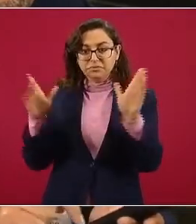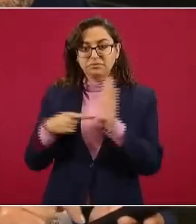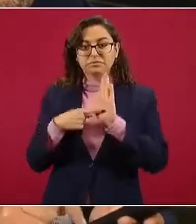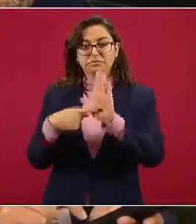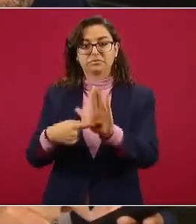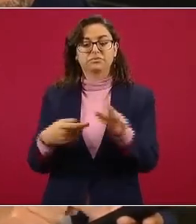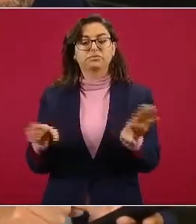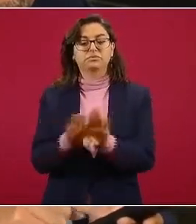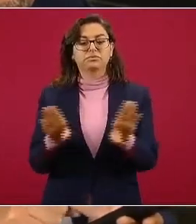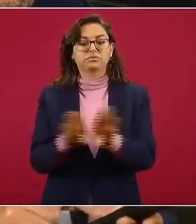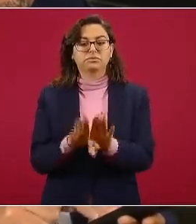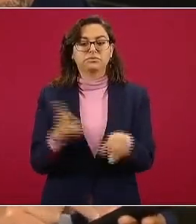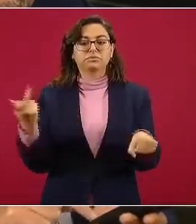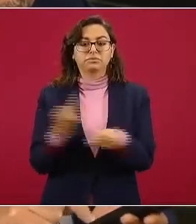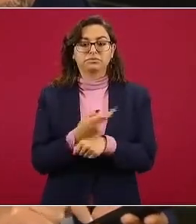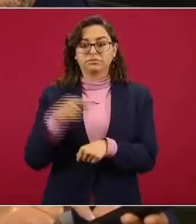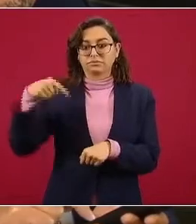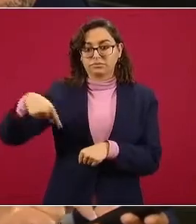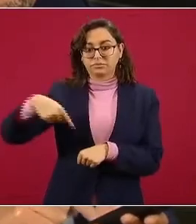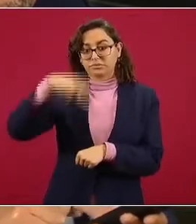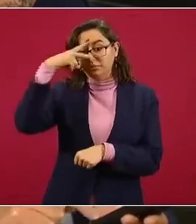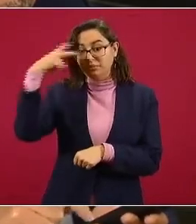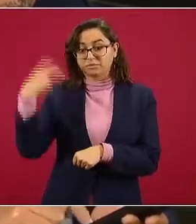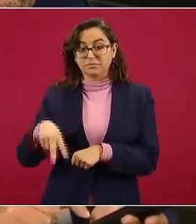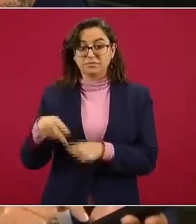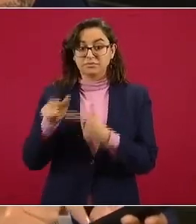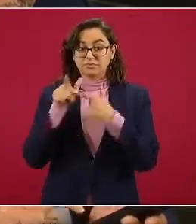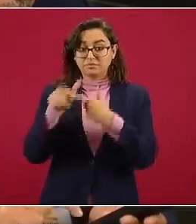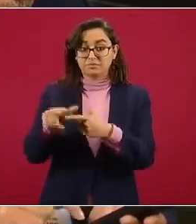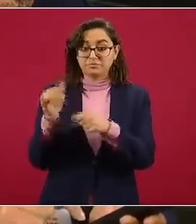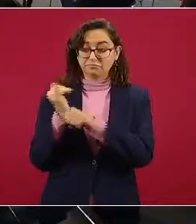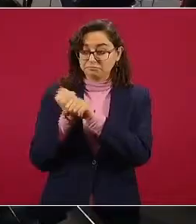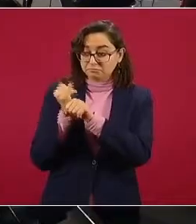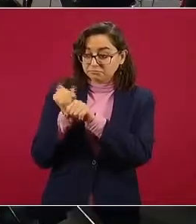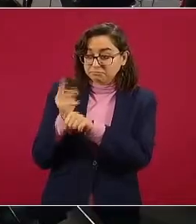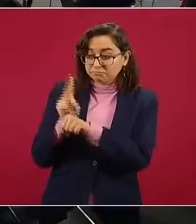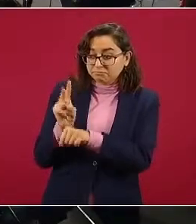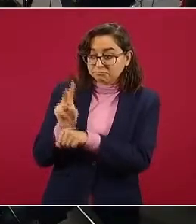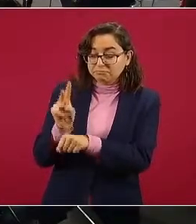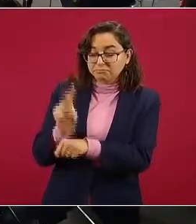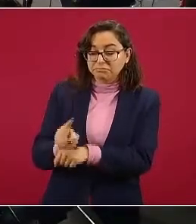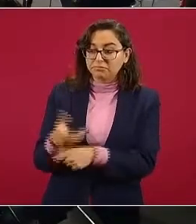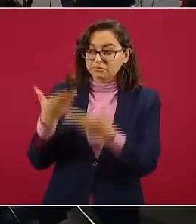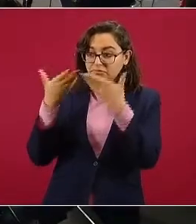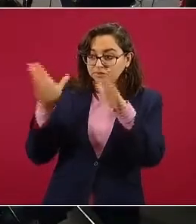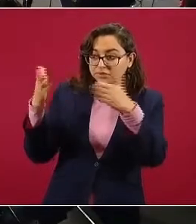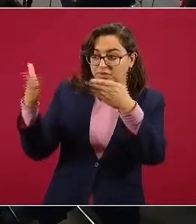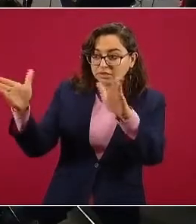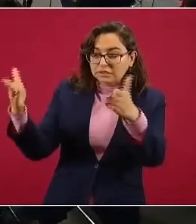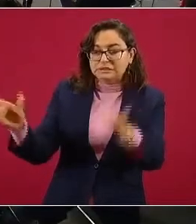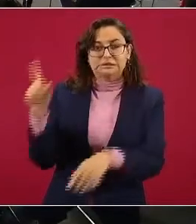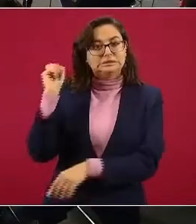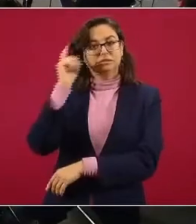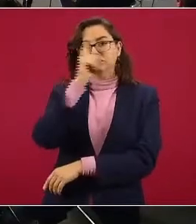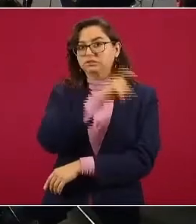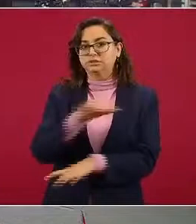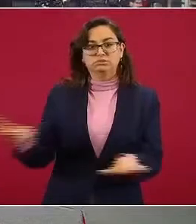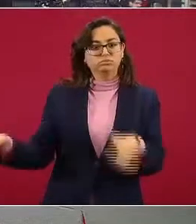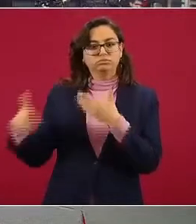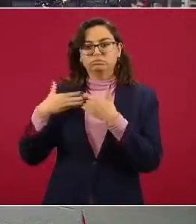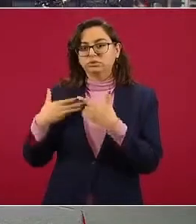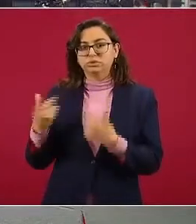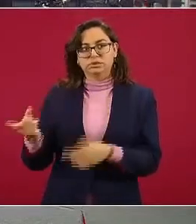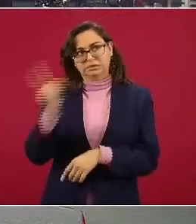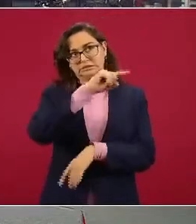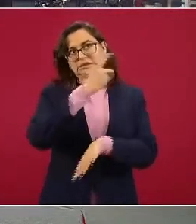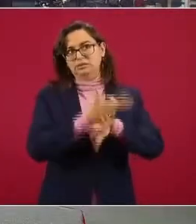instancias mexicanas es a veces muy complicado darle seguimiento a este tipo de investigaciones, a diferencia de lo que estaba haciendo el gobierno de Estados Unidos. Me gustaría